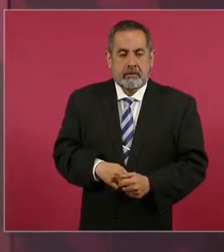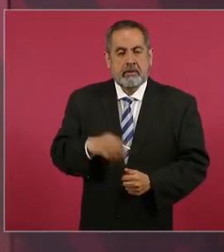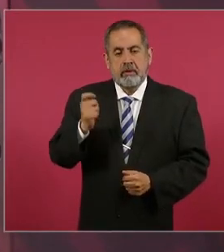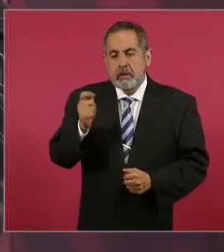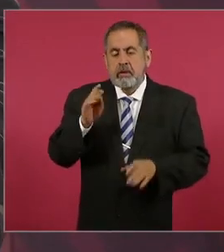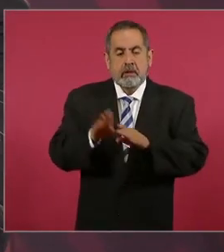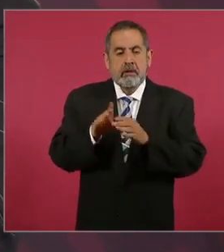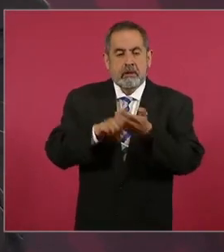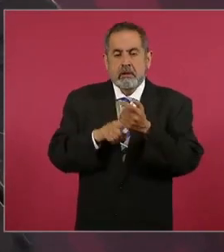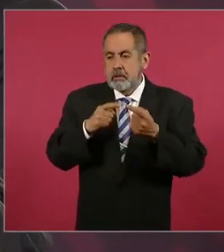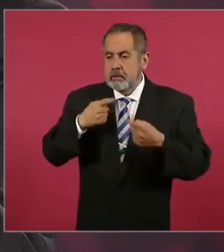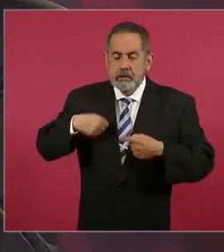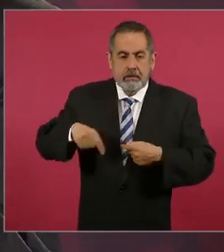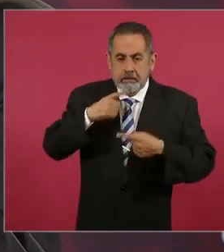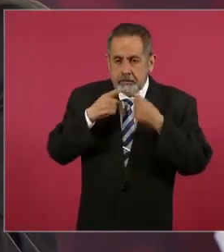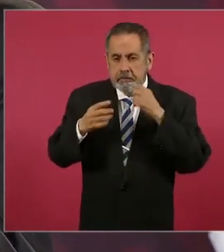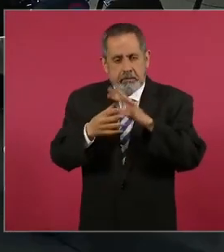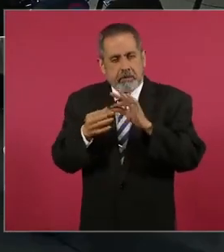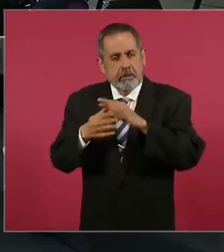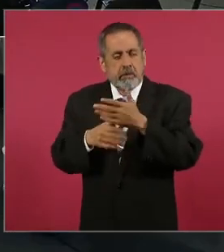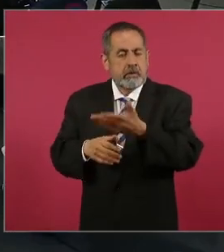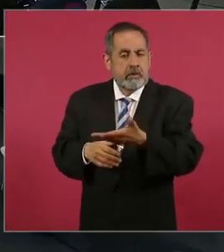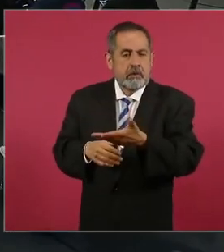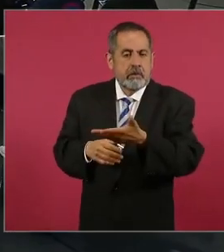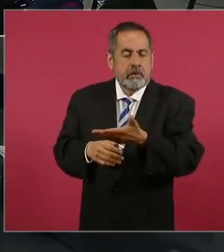Entonces, nosotros